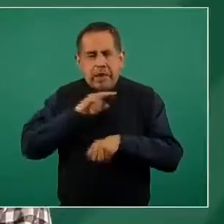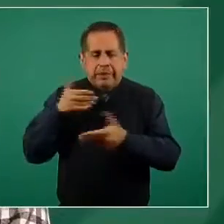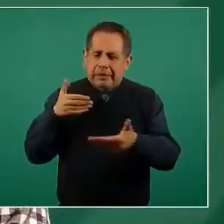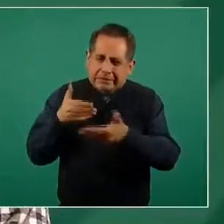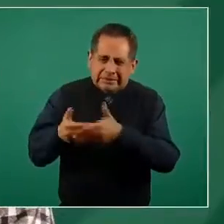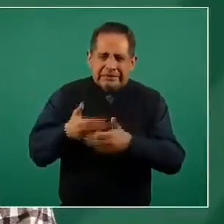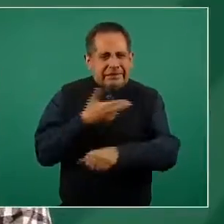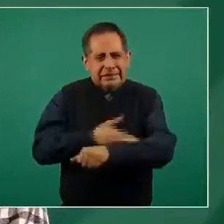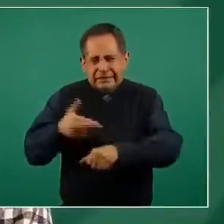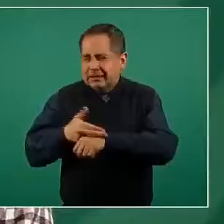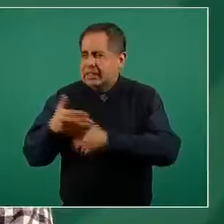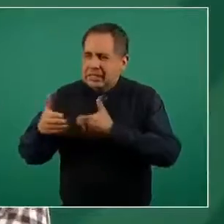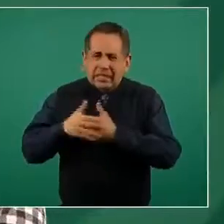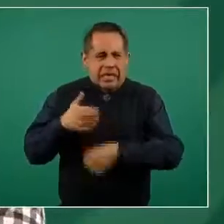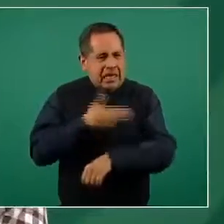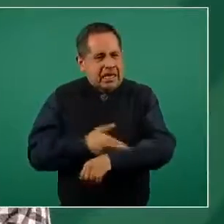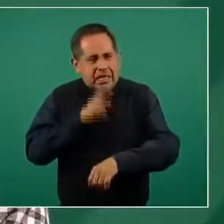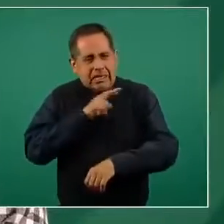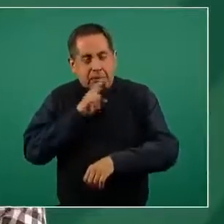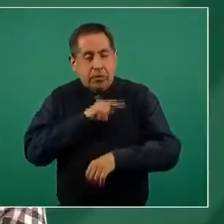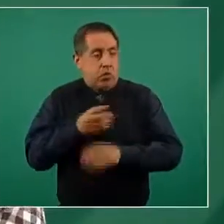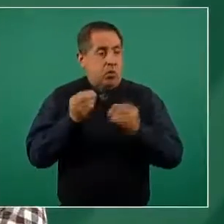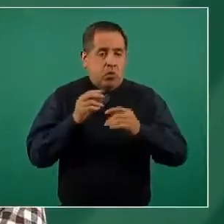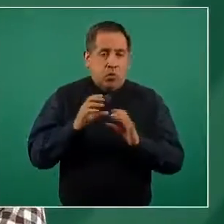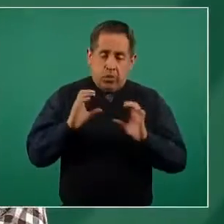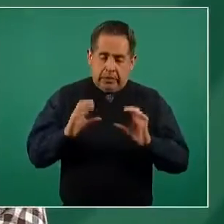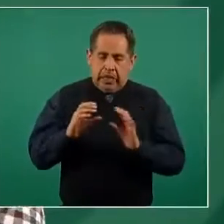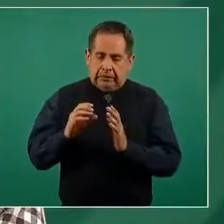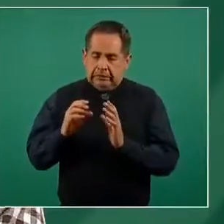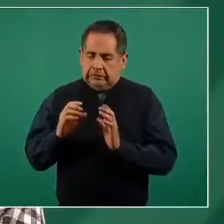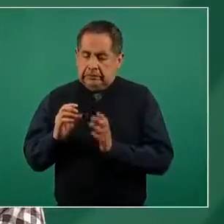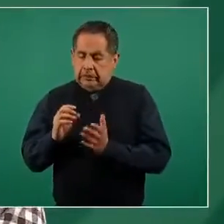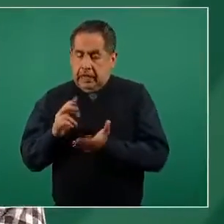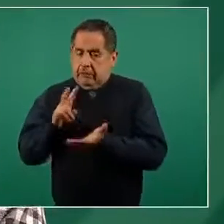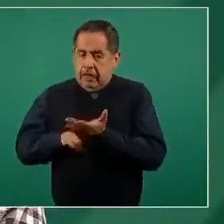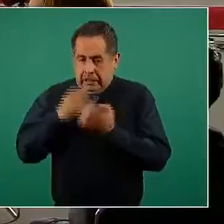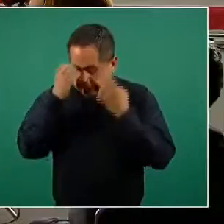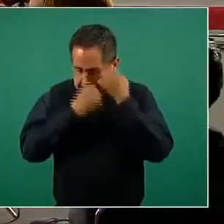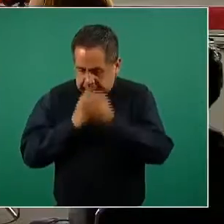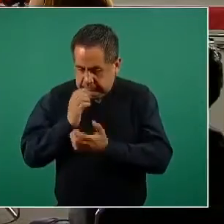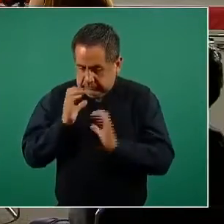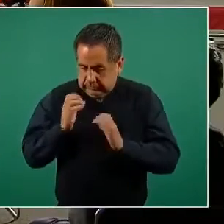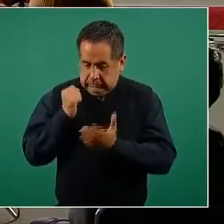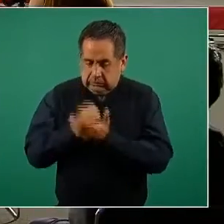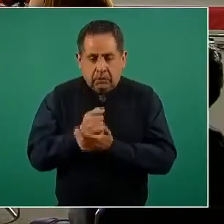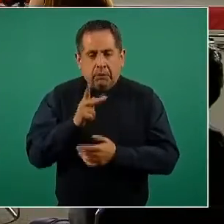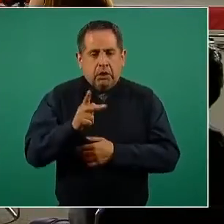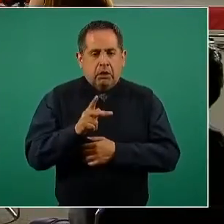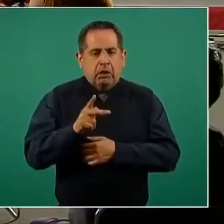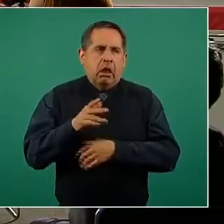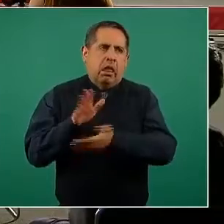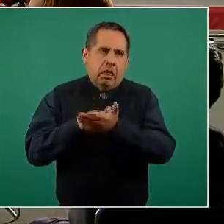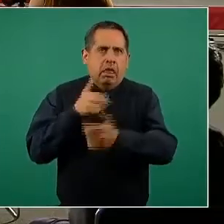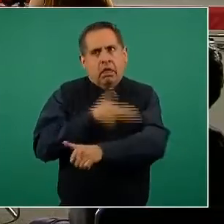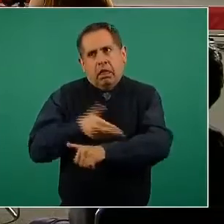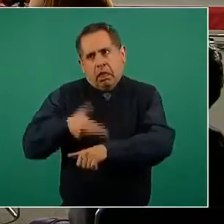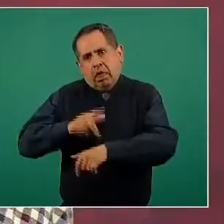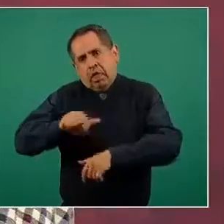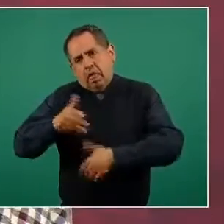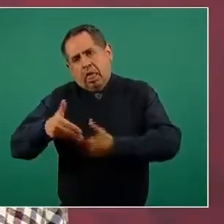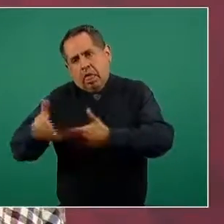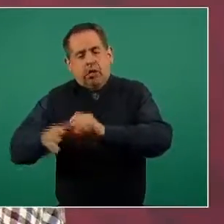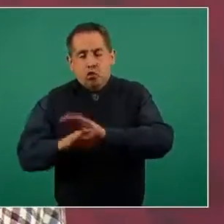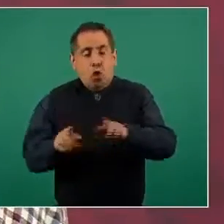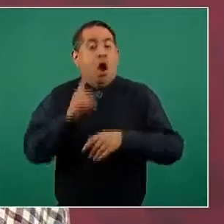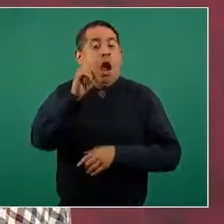cualquier trámite, cualquier proceso, que se cuide el rigor técnico, eso es muy importante, pero que no caigamos en burocracia. Por cierto,